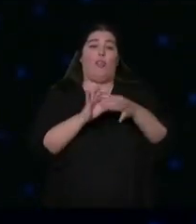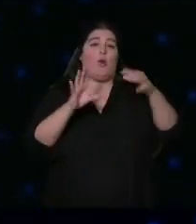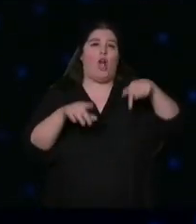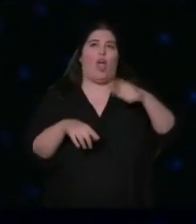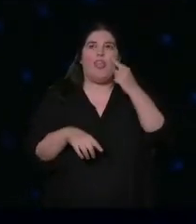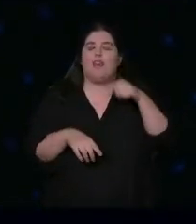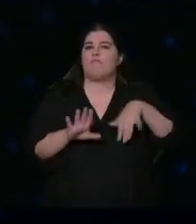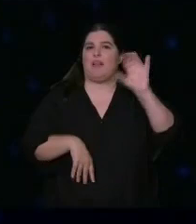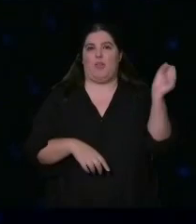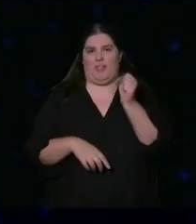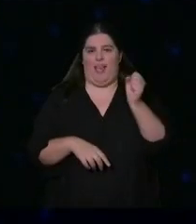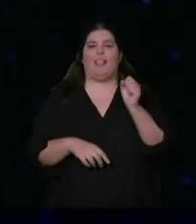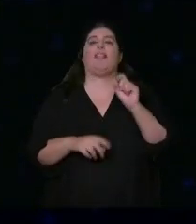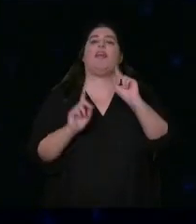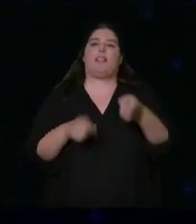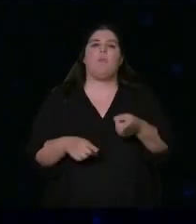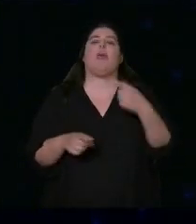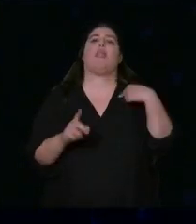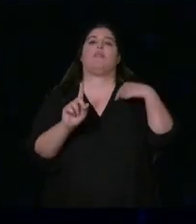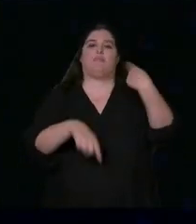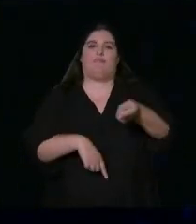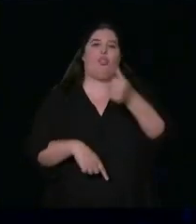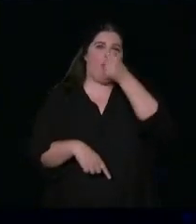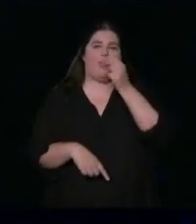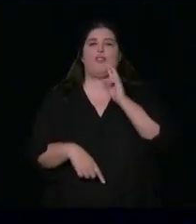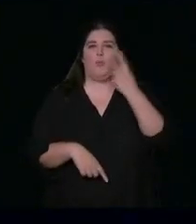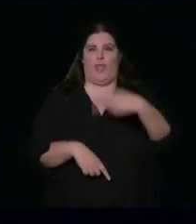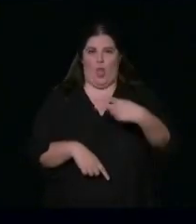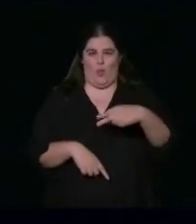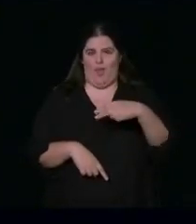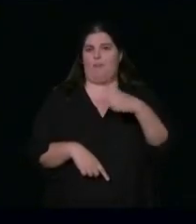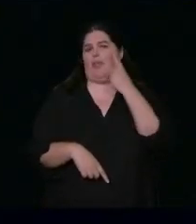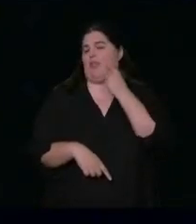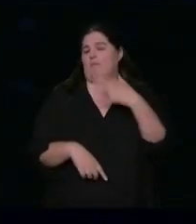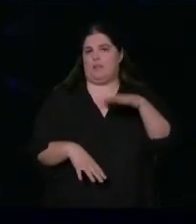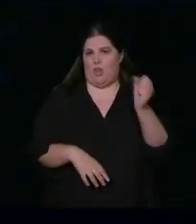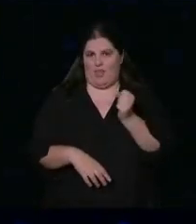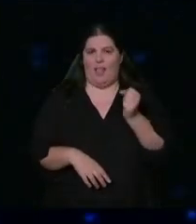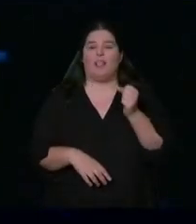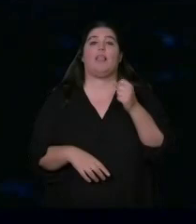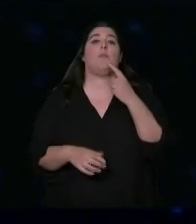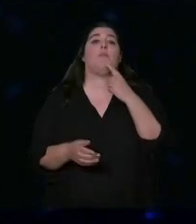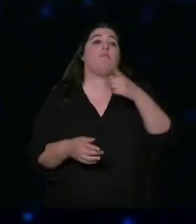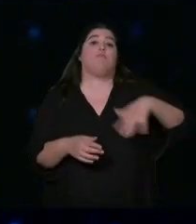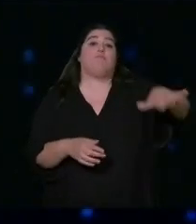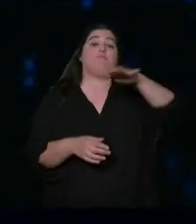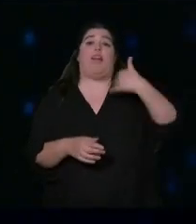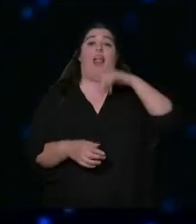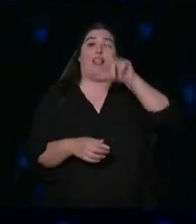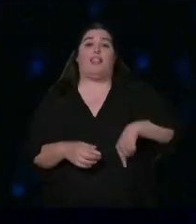hoy y el domingo 19 de noviembre vamos a decidir quién de los dos va a ser el presidente de los